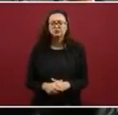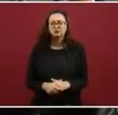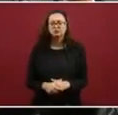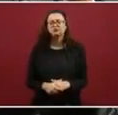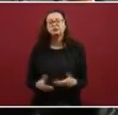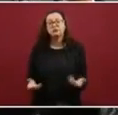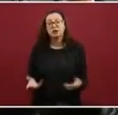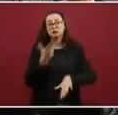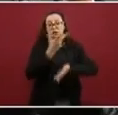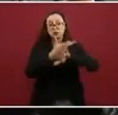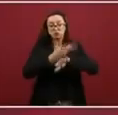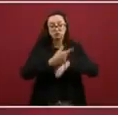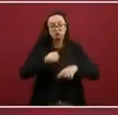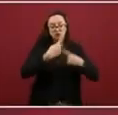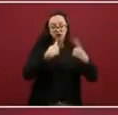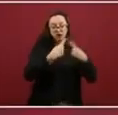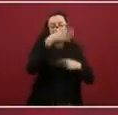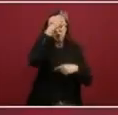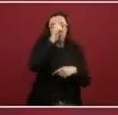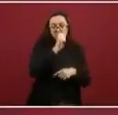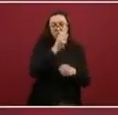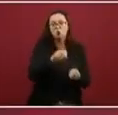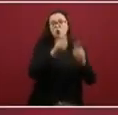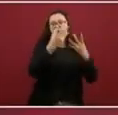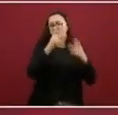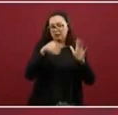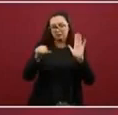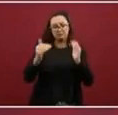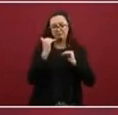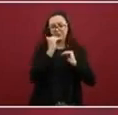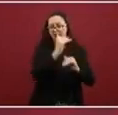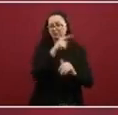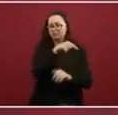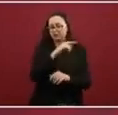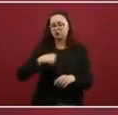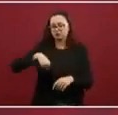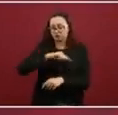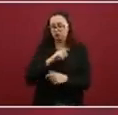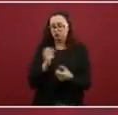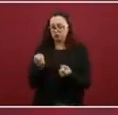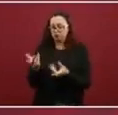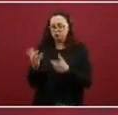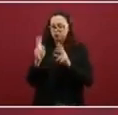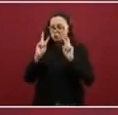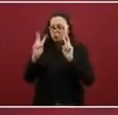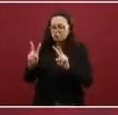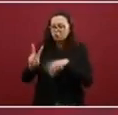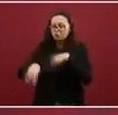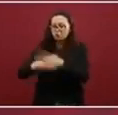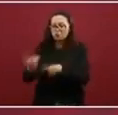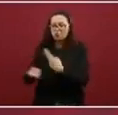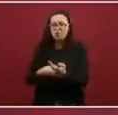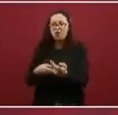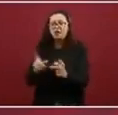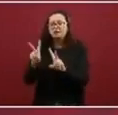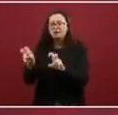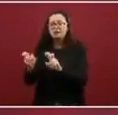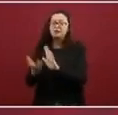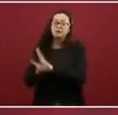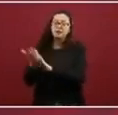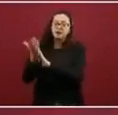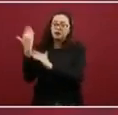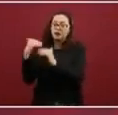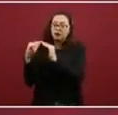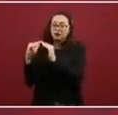en el acuerdo, ni uno menos. Y en lo que hace a los albergues y las instalaciones físicas vamos a tener que